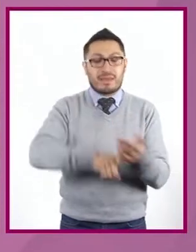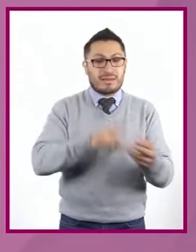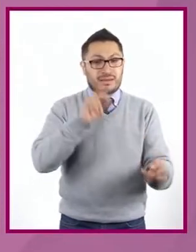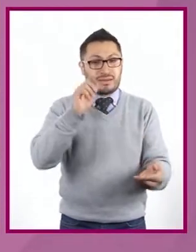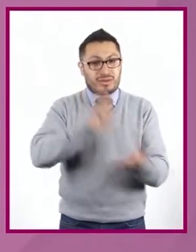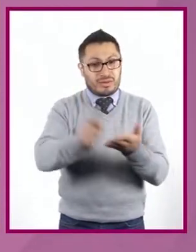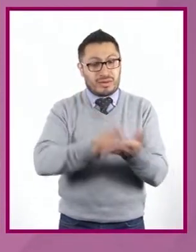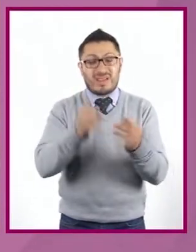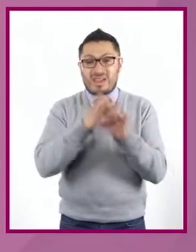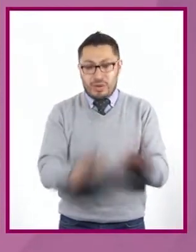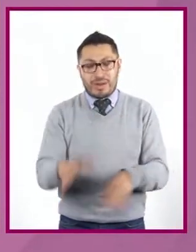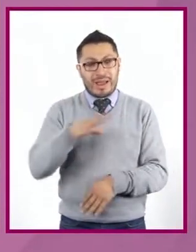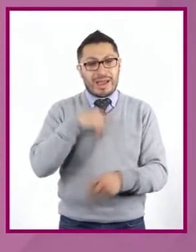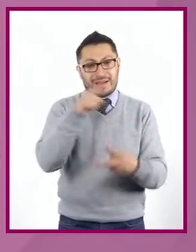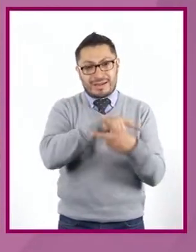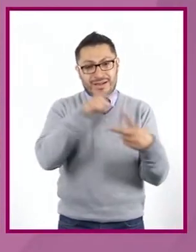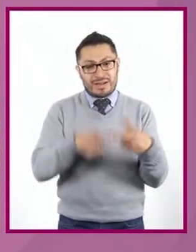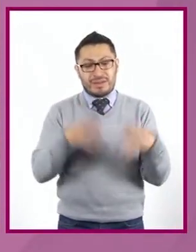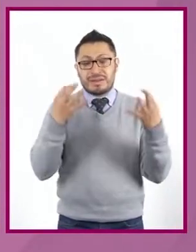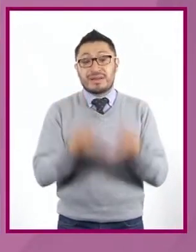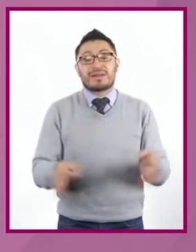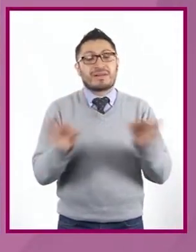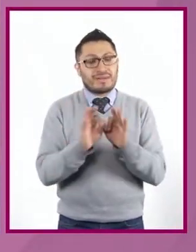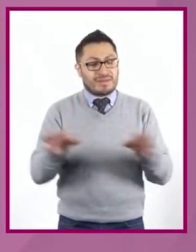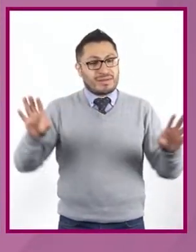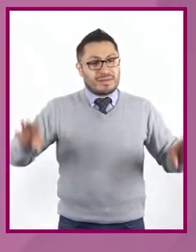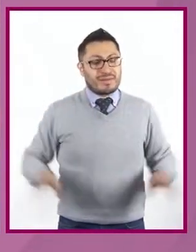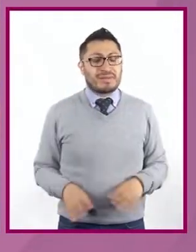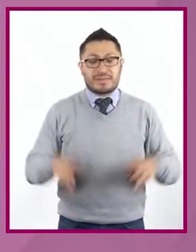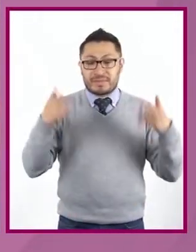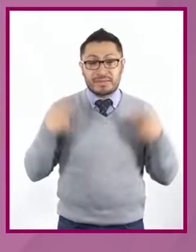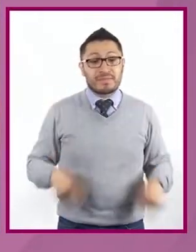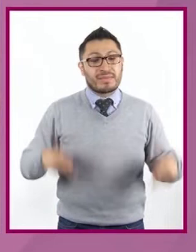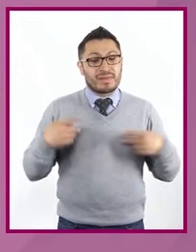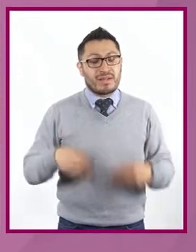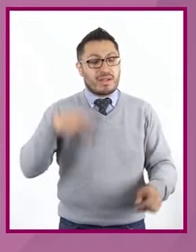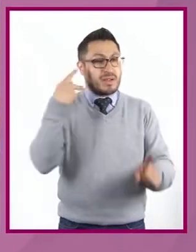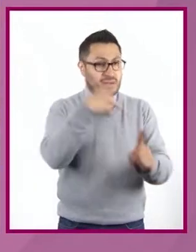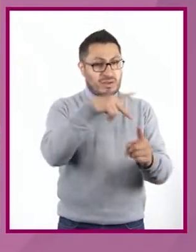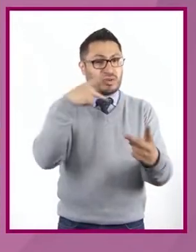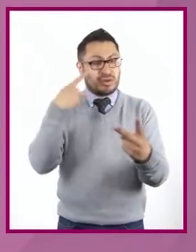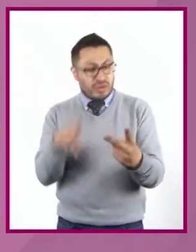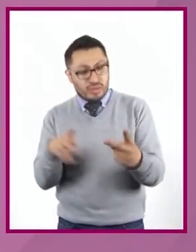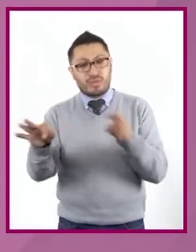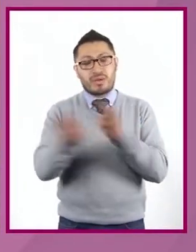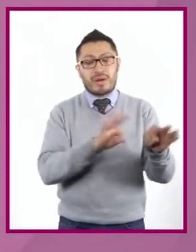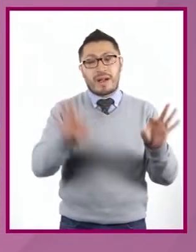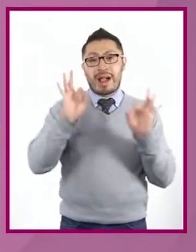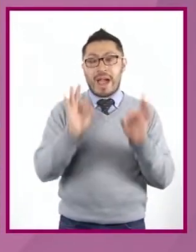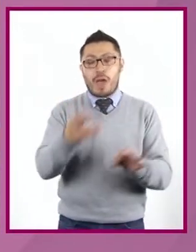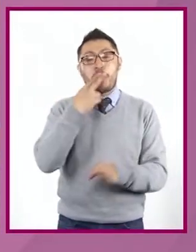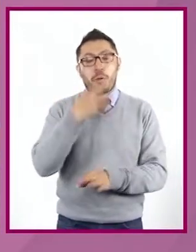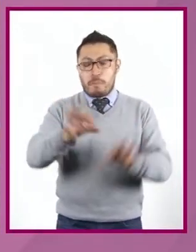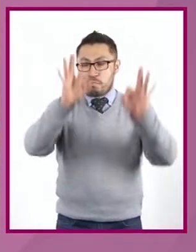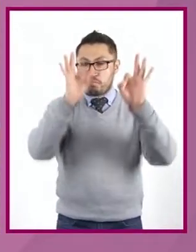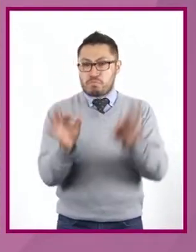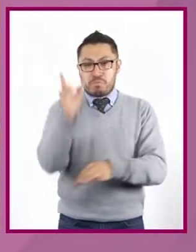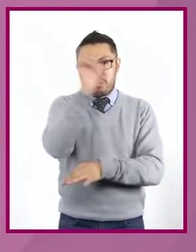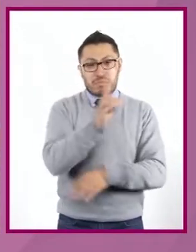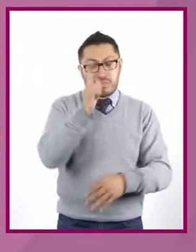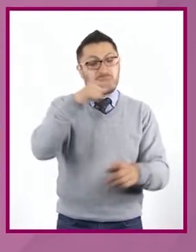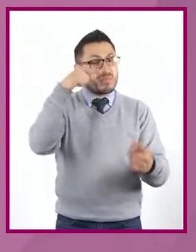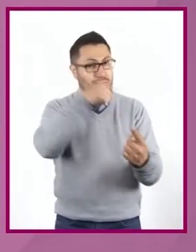dos grandes personajes, cuyas profesiones tienen que ver con el uso preciso del lenguaje. Uno de